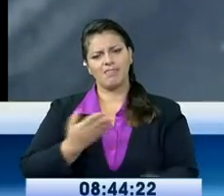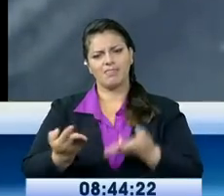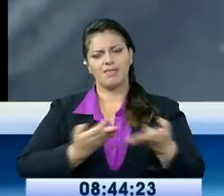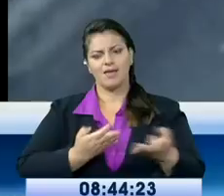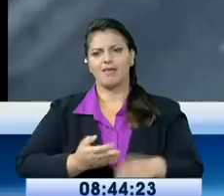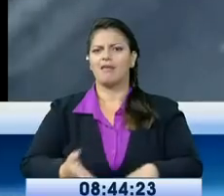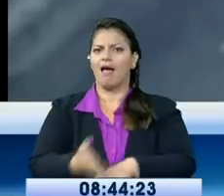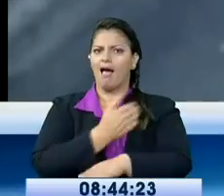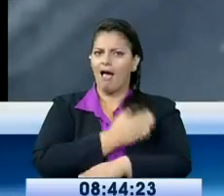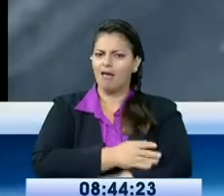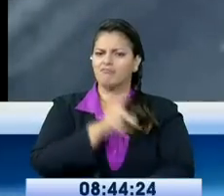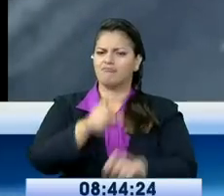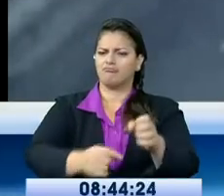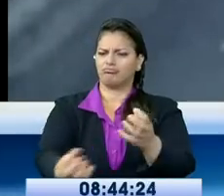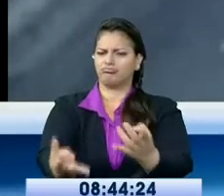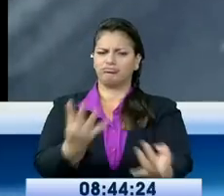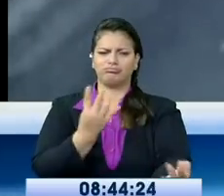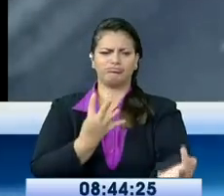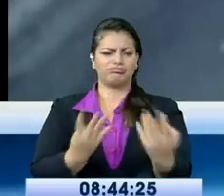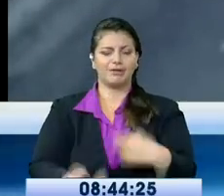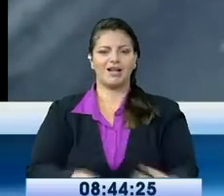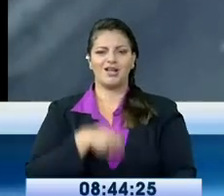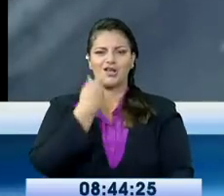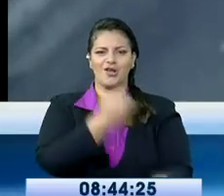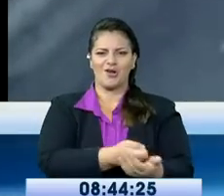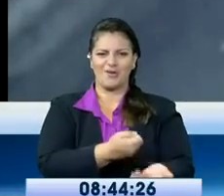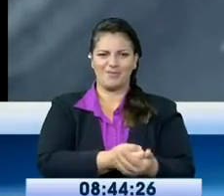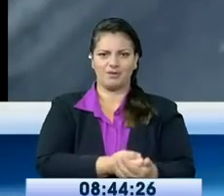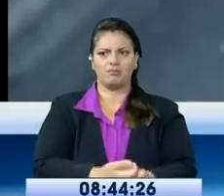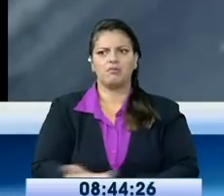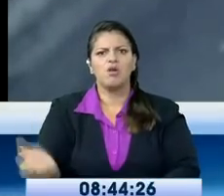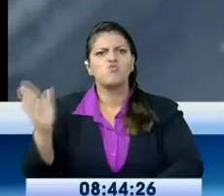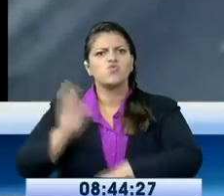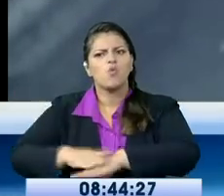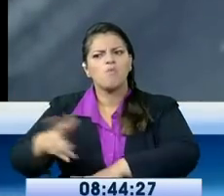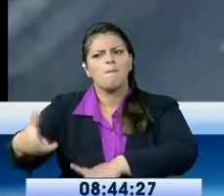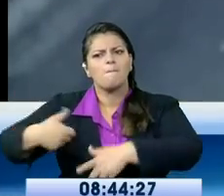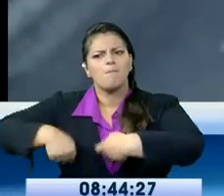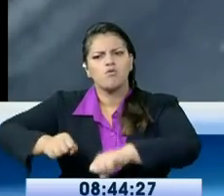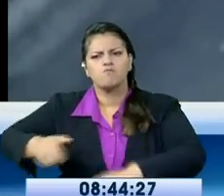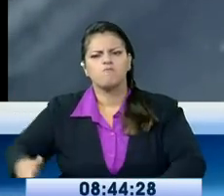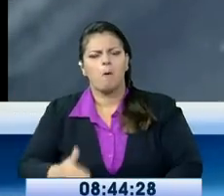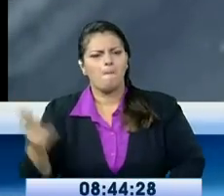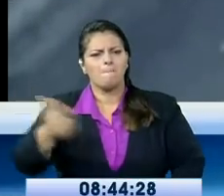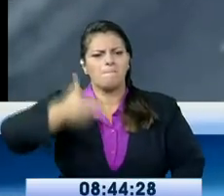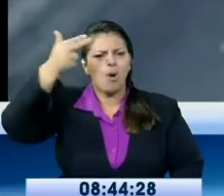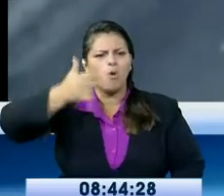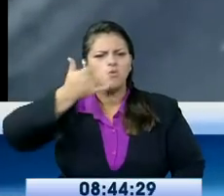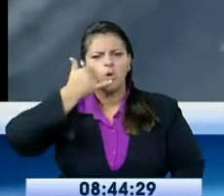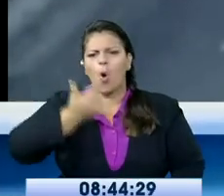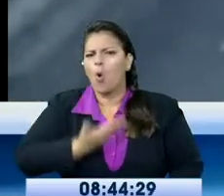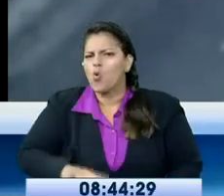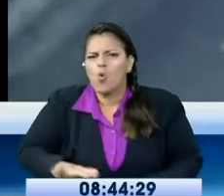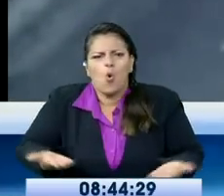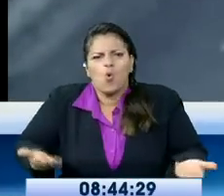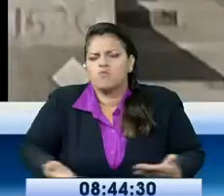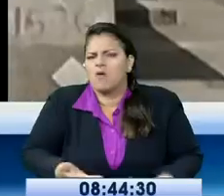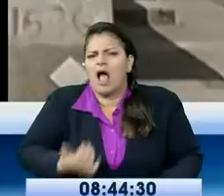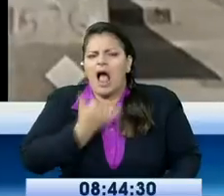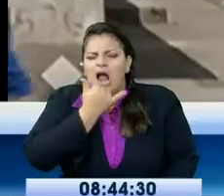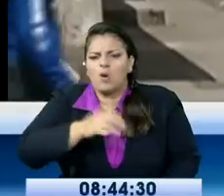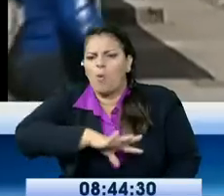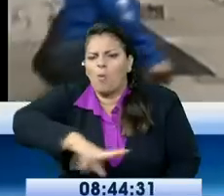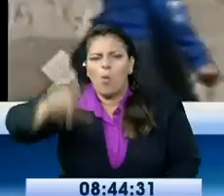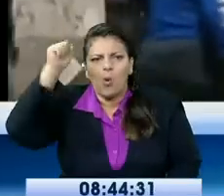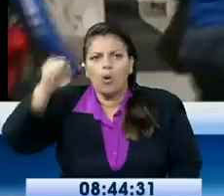a aquí, viene motos y roba. Ahí se dolan o lo que sea, qué cosas, lo que tiene se va robando.